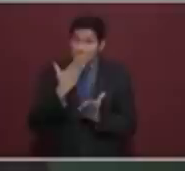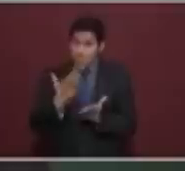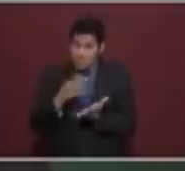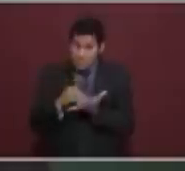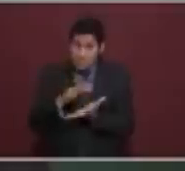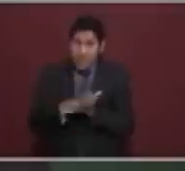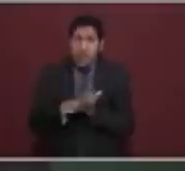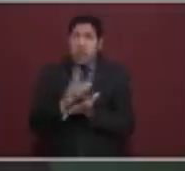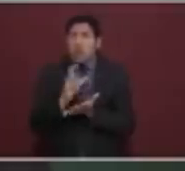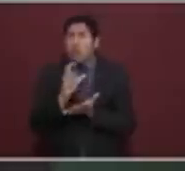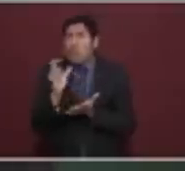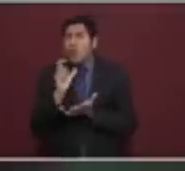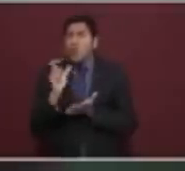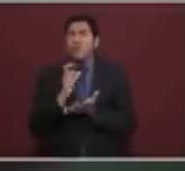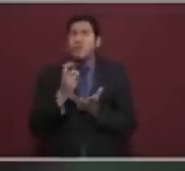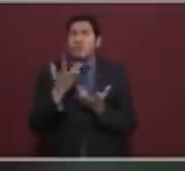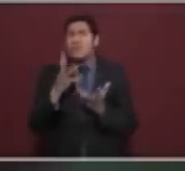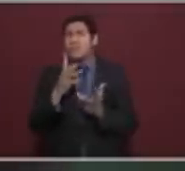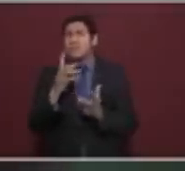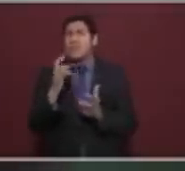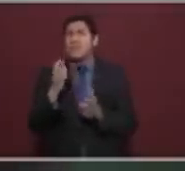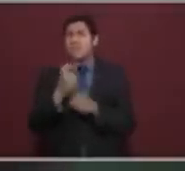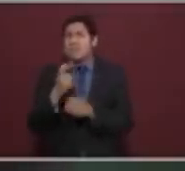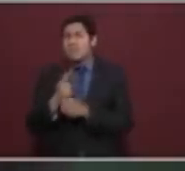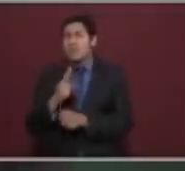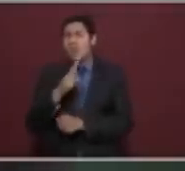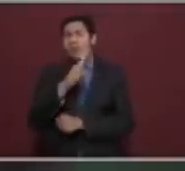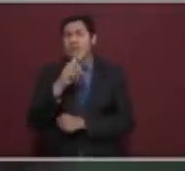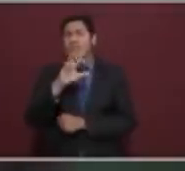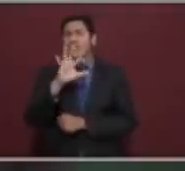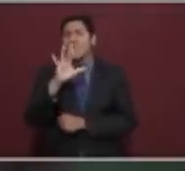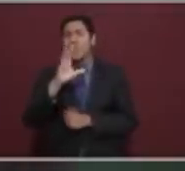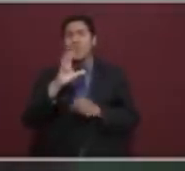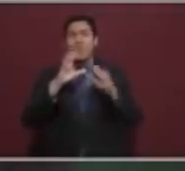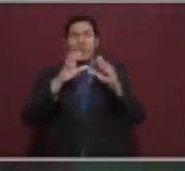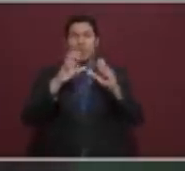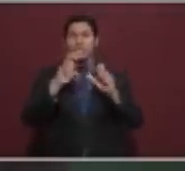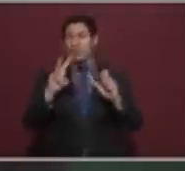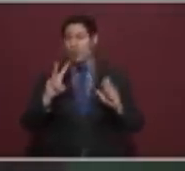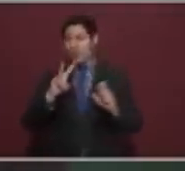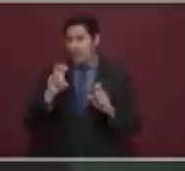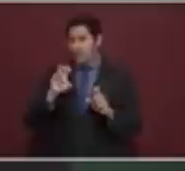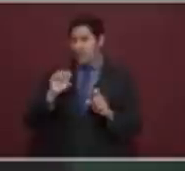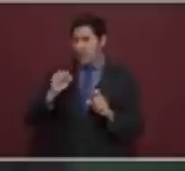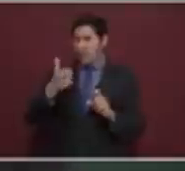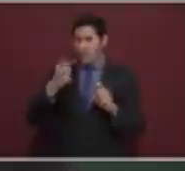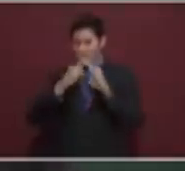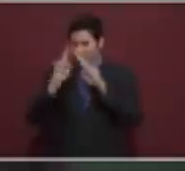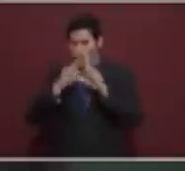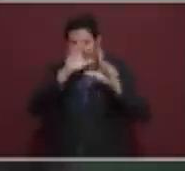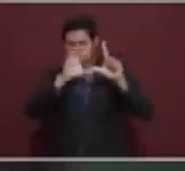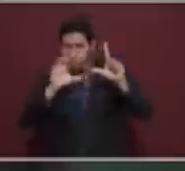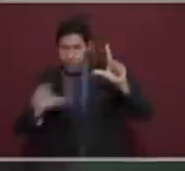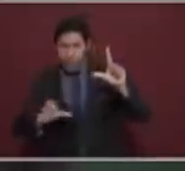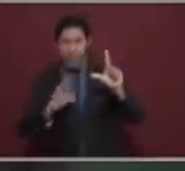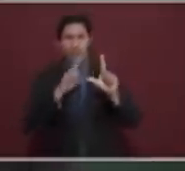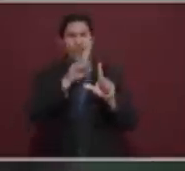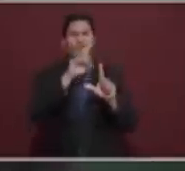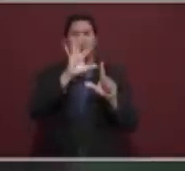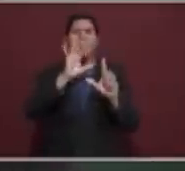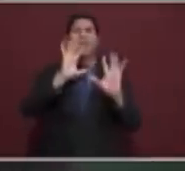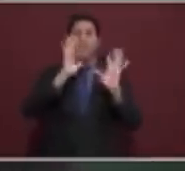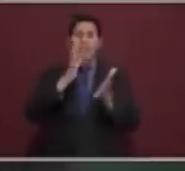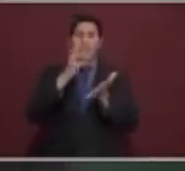alrededor de 150 coordinaciones de las 266 a más